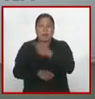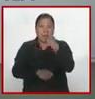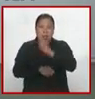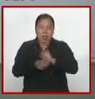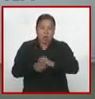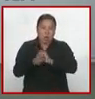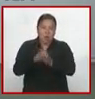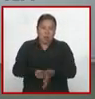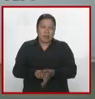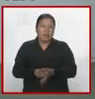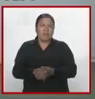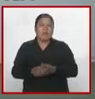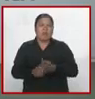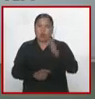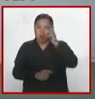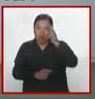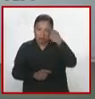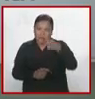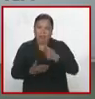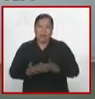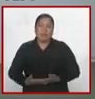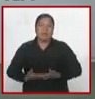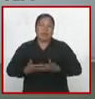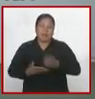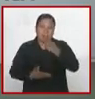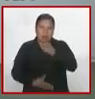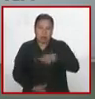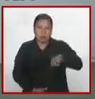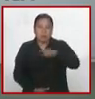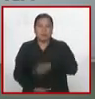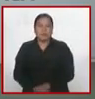una luz de esperanza bienvenido doctor y muchas gracias